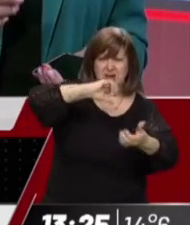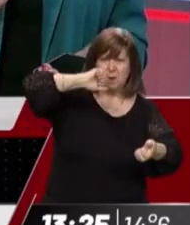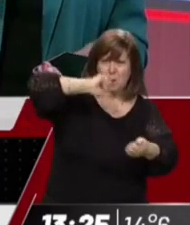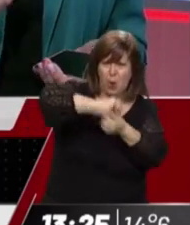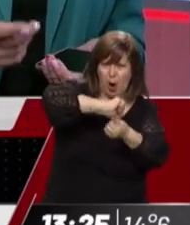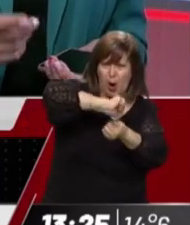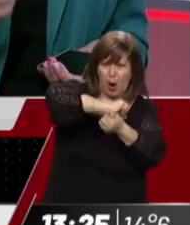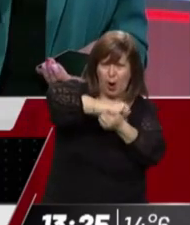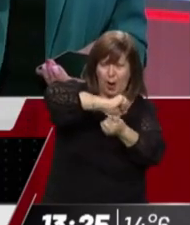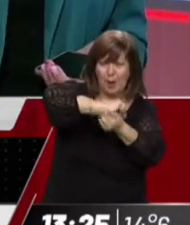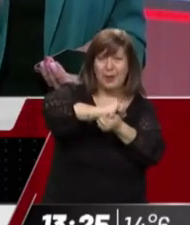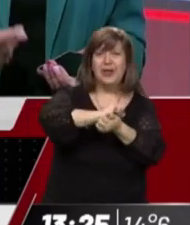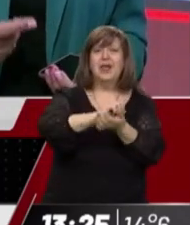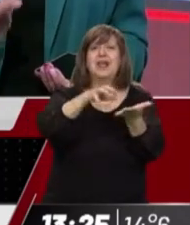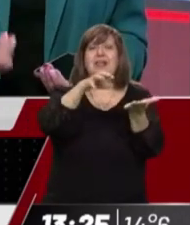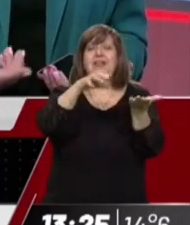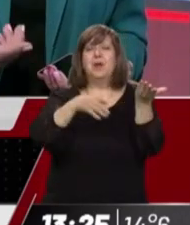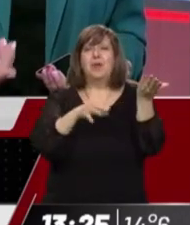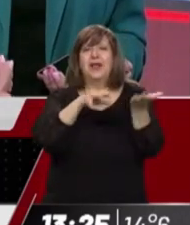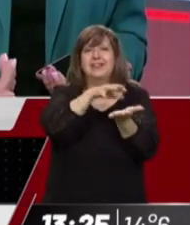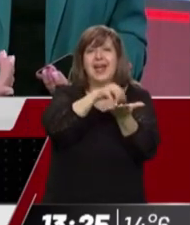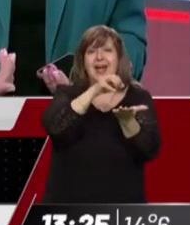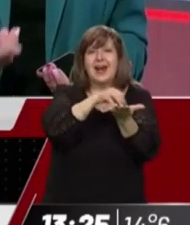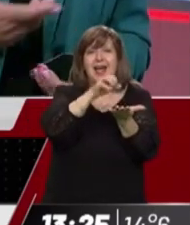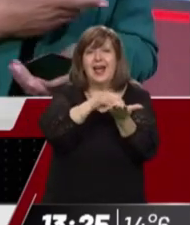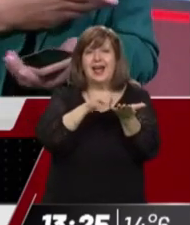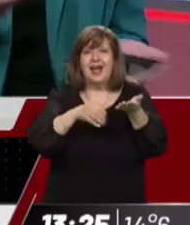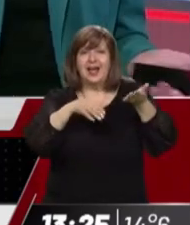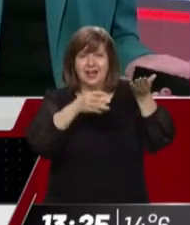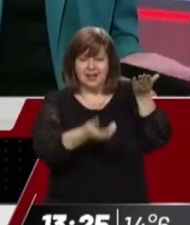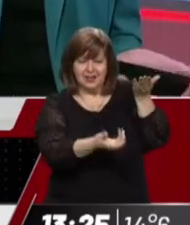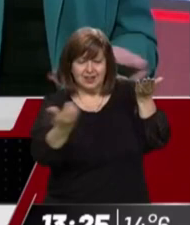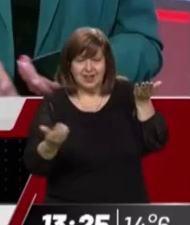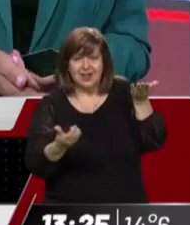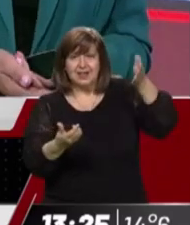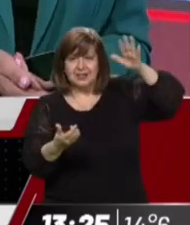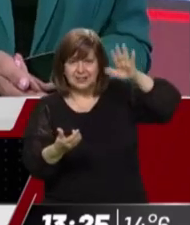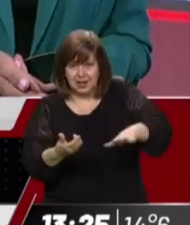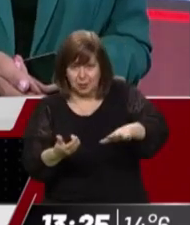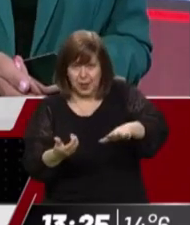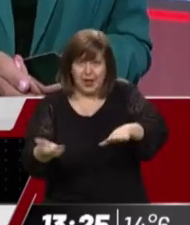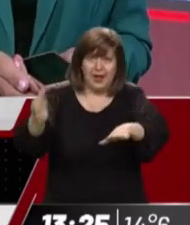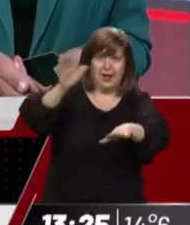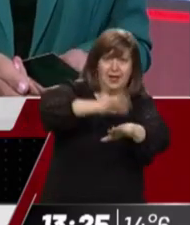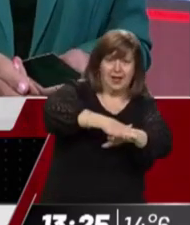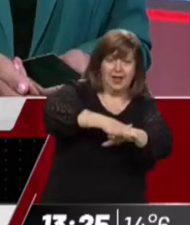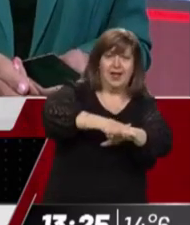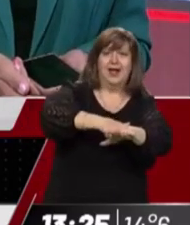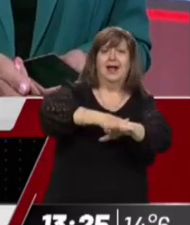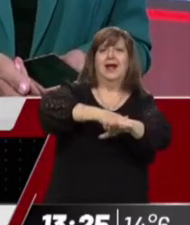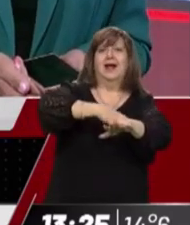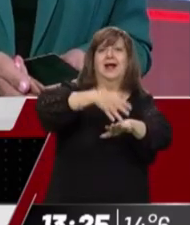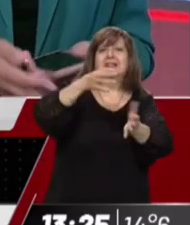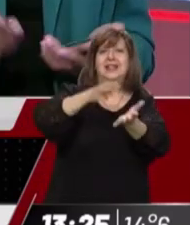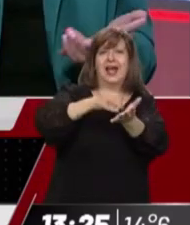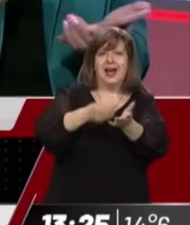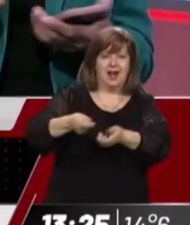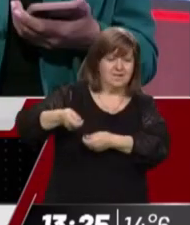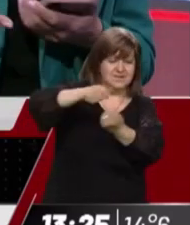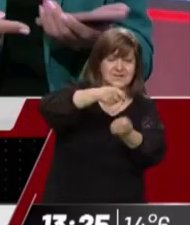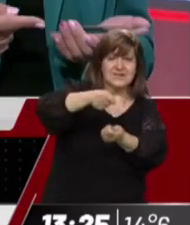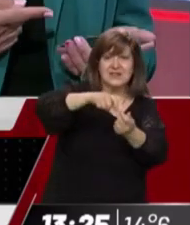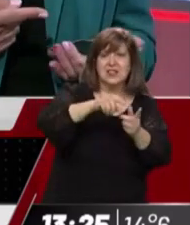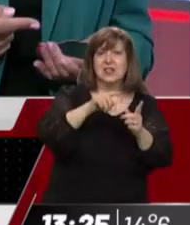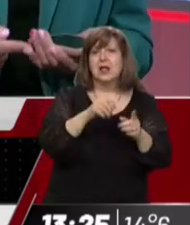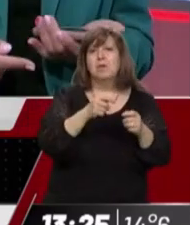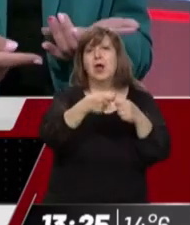hay posibilidad, ahí no entra gente que trabaja en el reciclado, no hay posibilidad de contacto. Y sobre todo tener en cuenta,